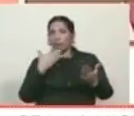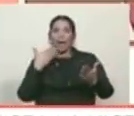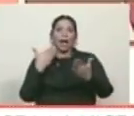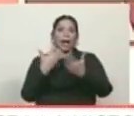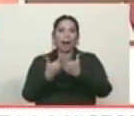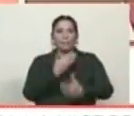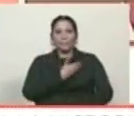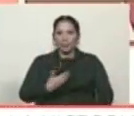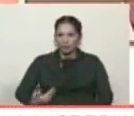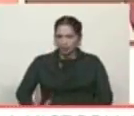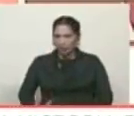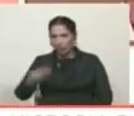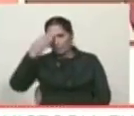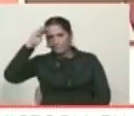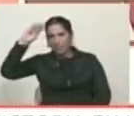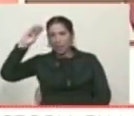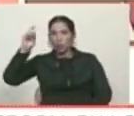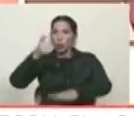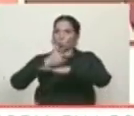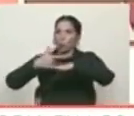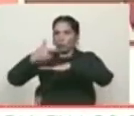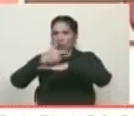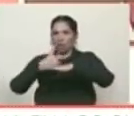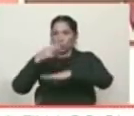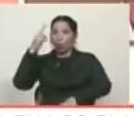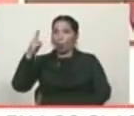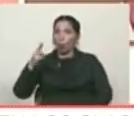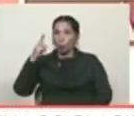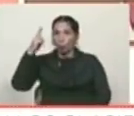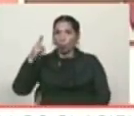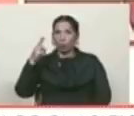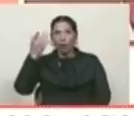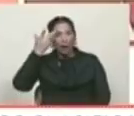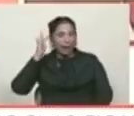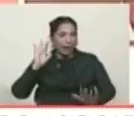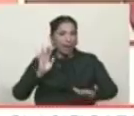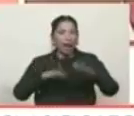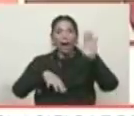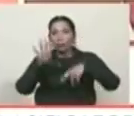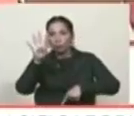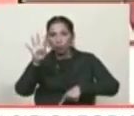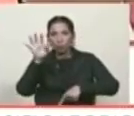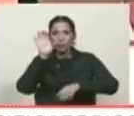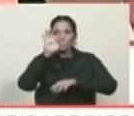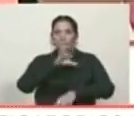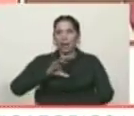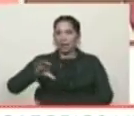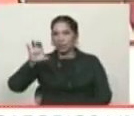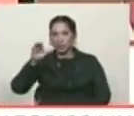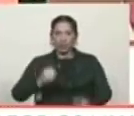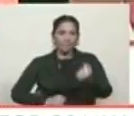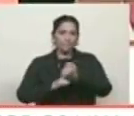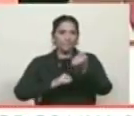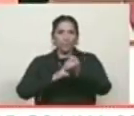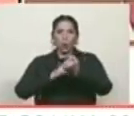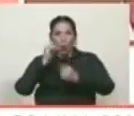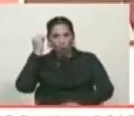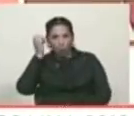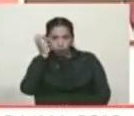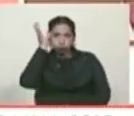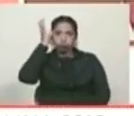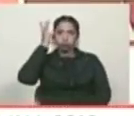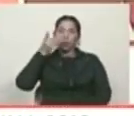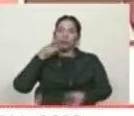presidente mexicano, agradecerle al gobierno de Uruguay, creo que son 14 países que apoyan la iniciativa del diálogo, aquí está nuestra posición.